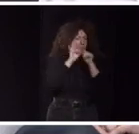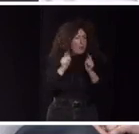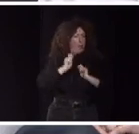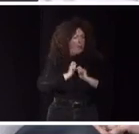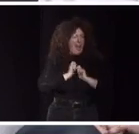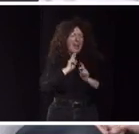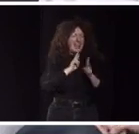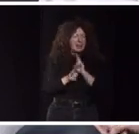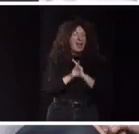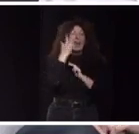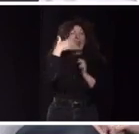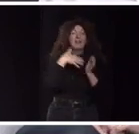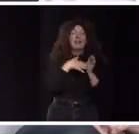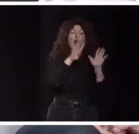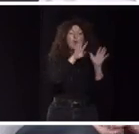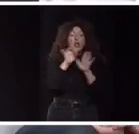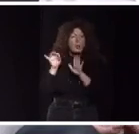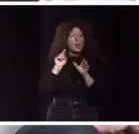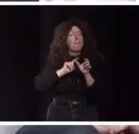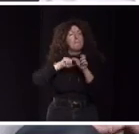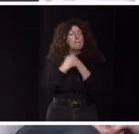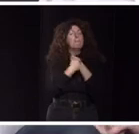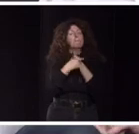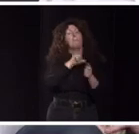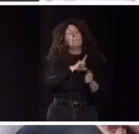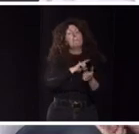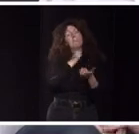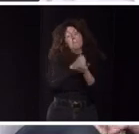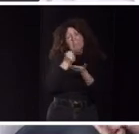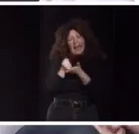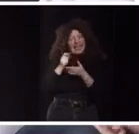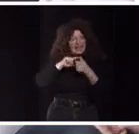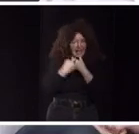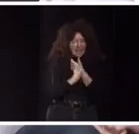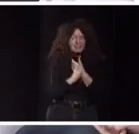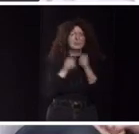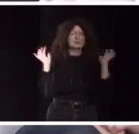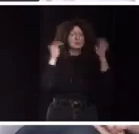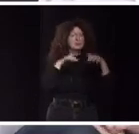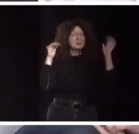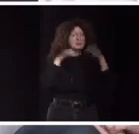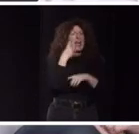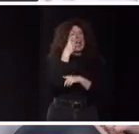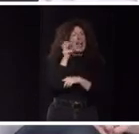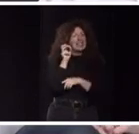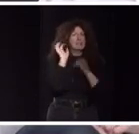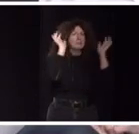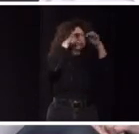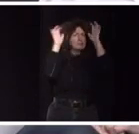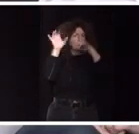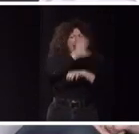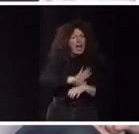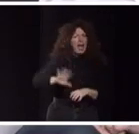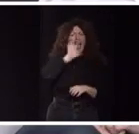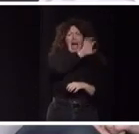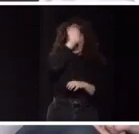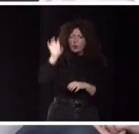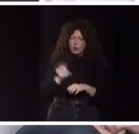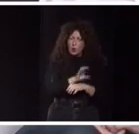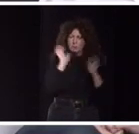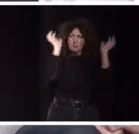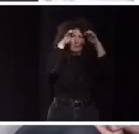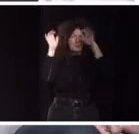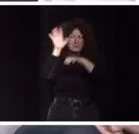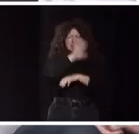de 5.900 militantes que habéis participado en los más de 30 encuentros autonómicos, militantes, en todo